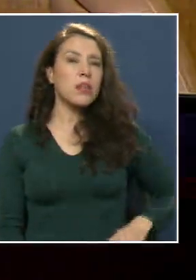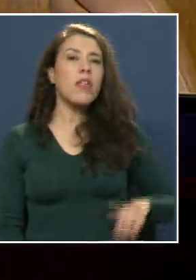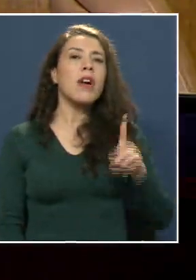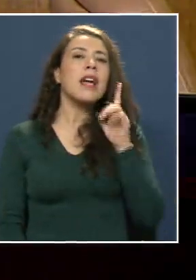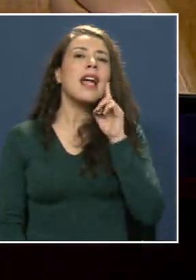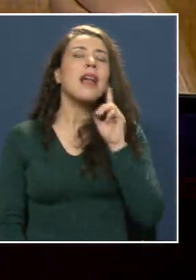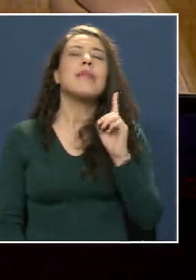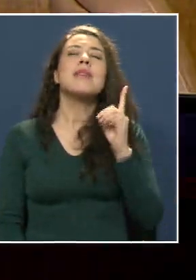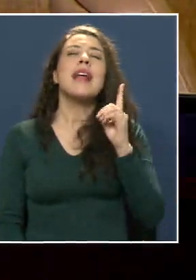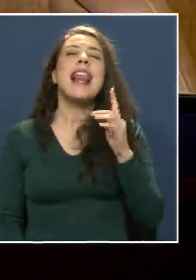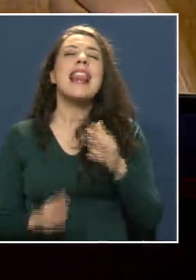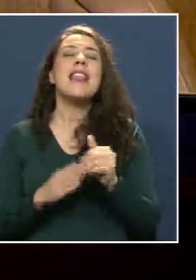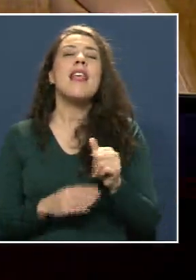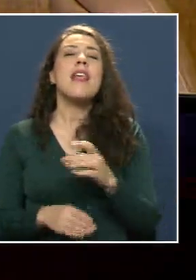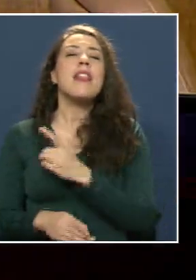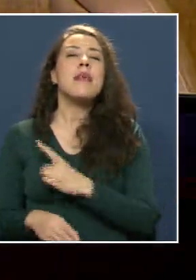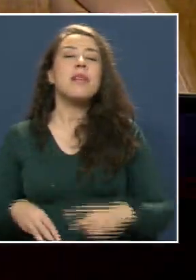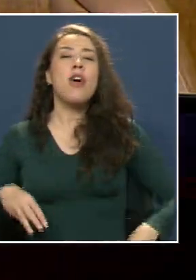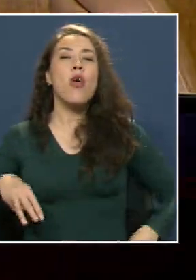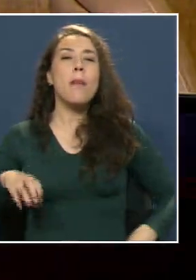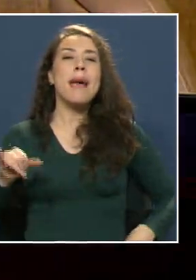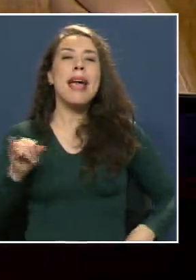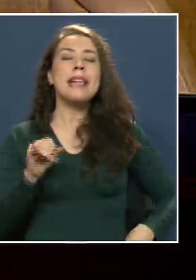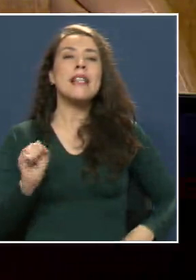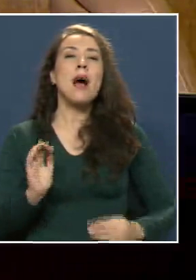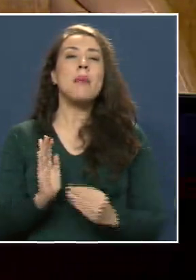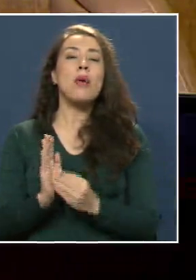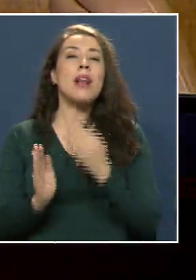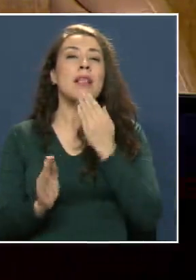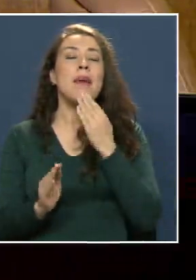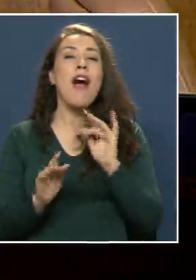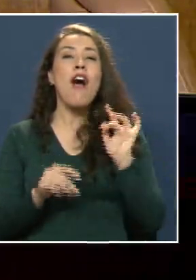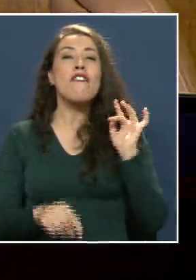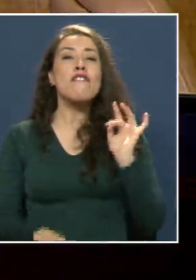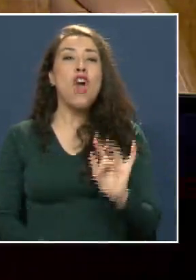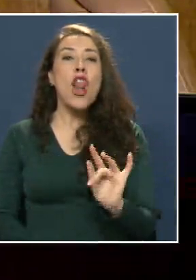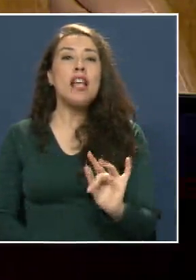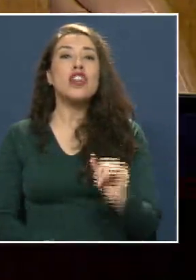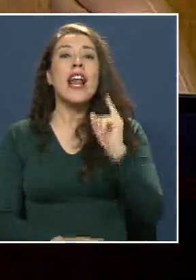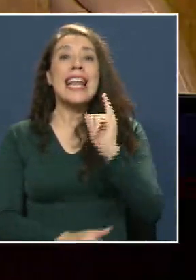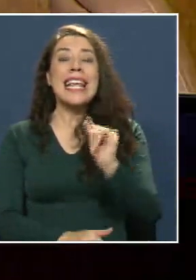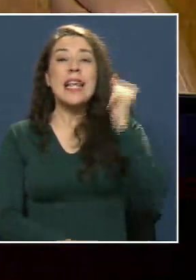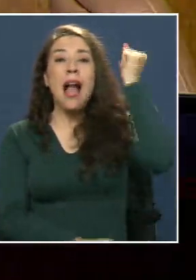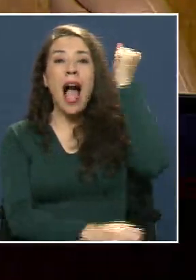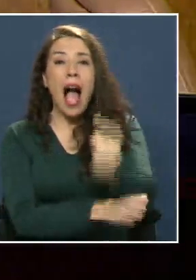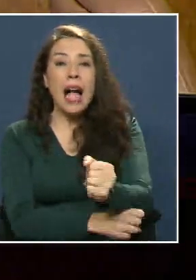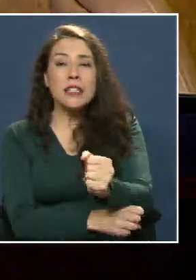por el diputado Mesa, para agregar la violación con homicidio.